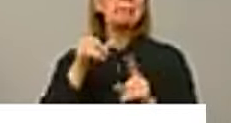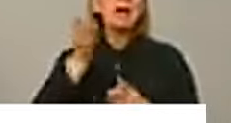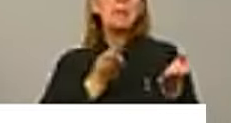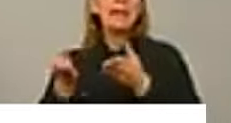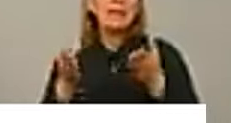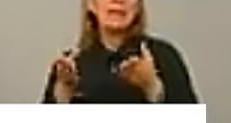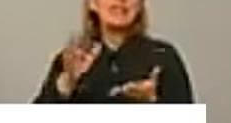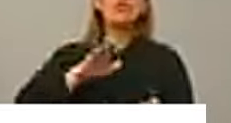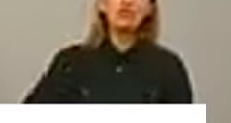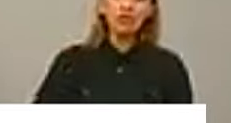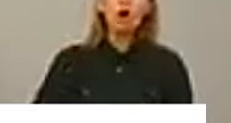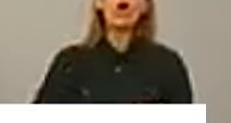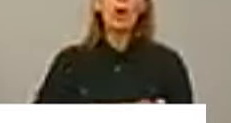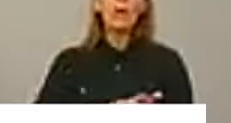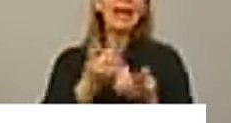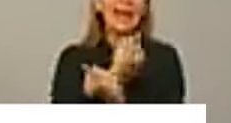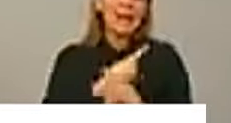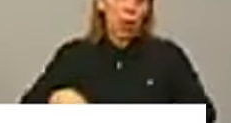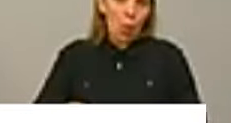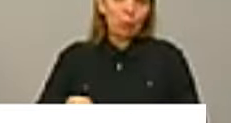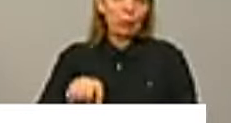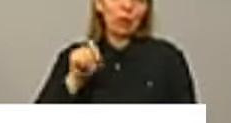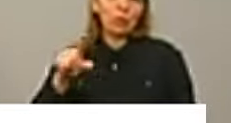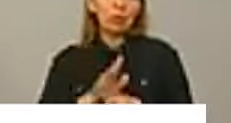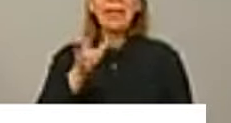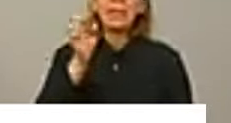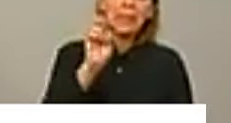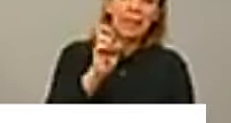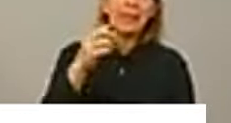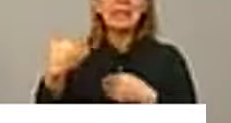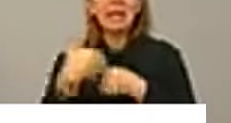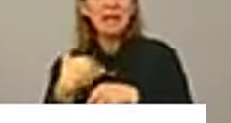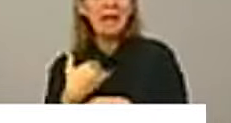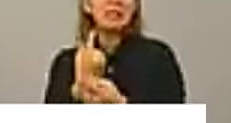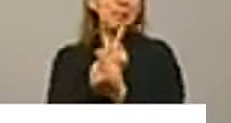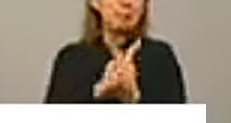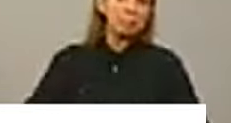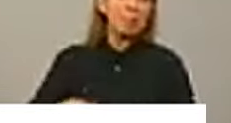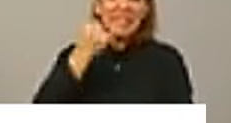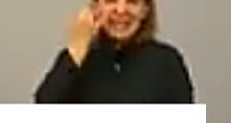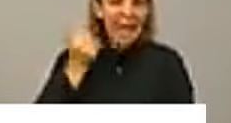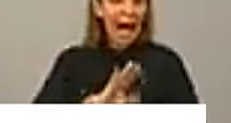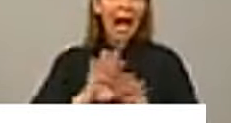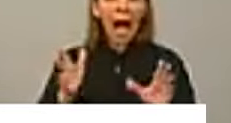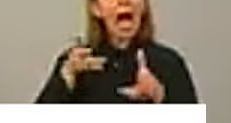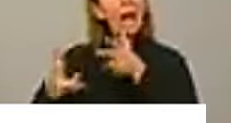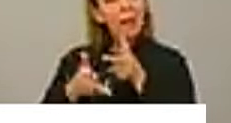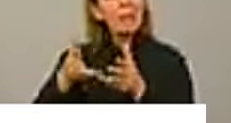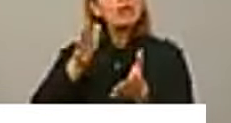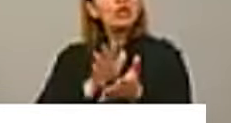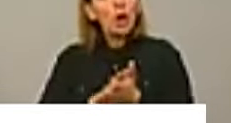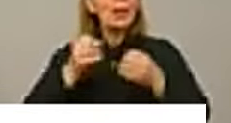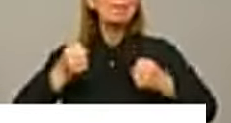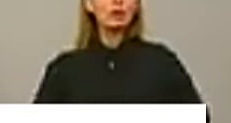asociados a la disponibilidad de los recursos, a las divisas. Ya hemos discutido sobre nuestra posición sobre el RIGI